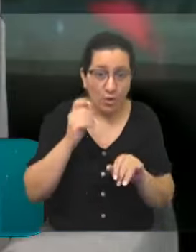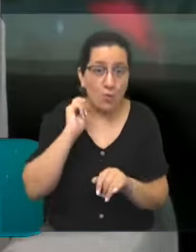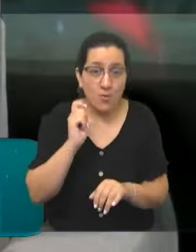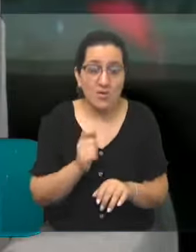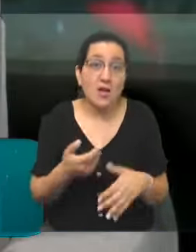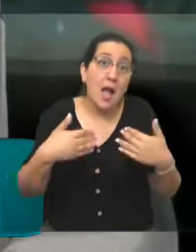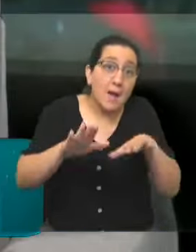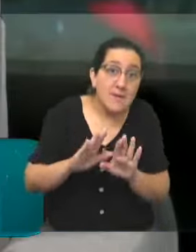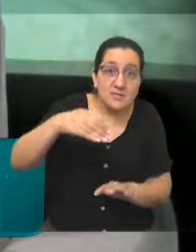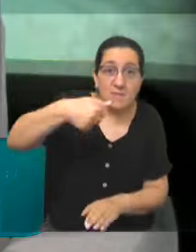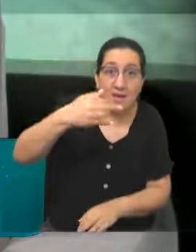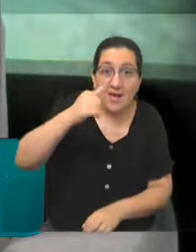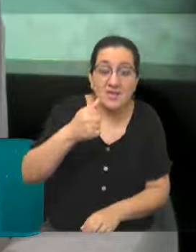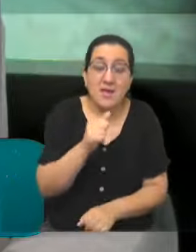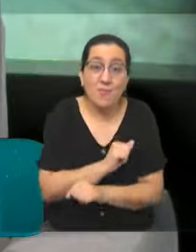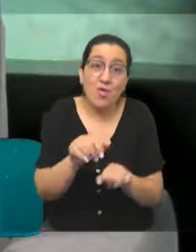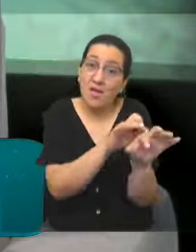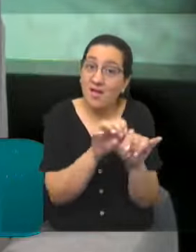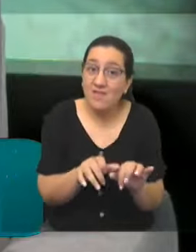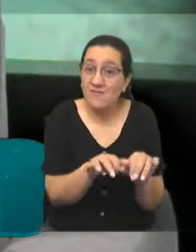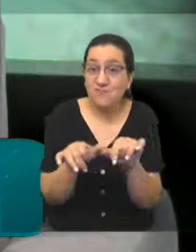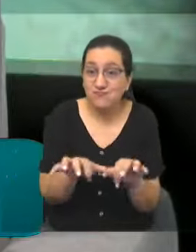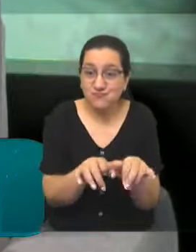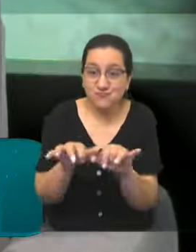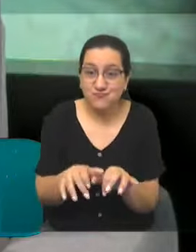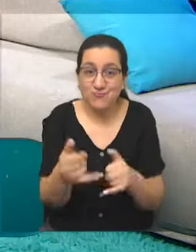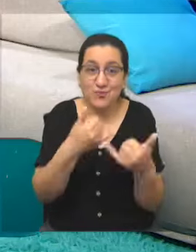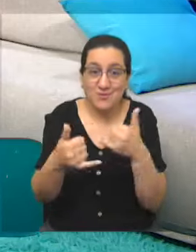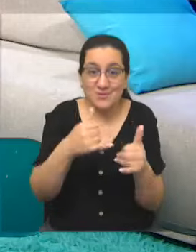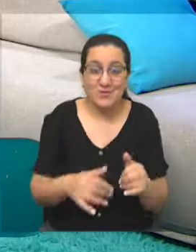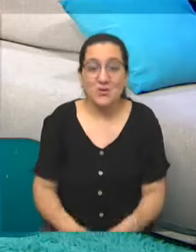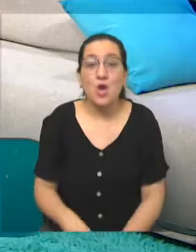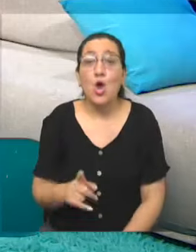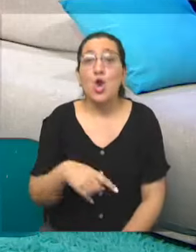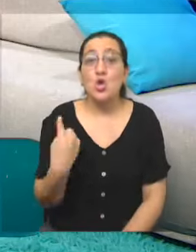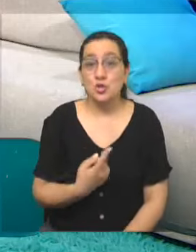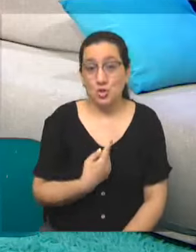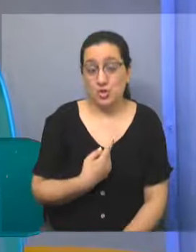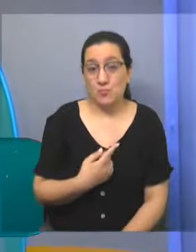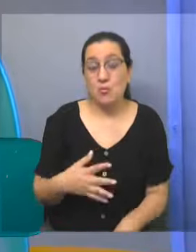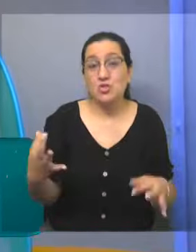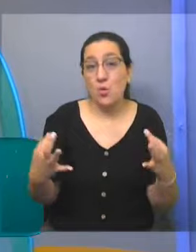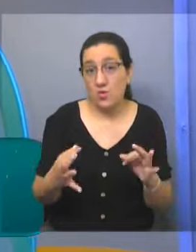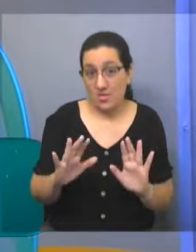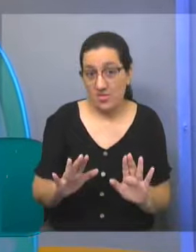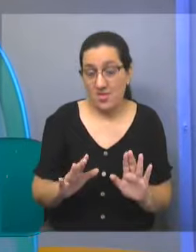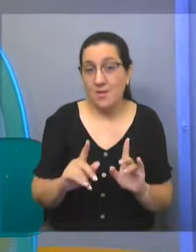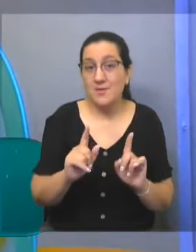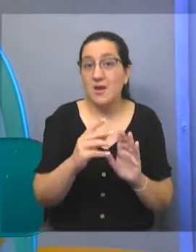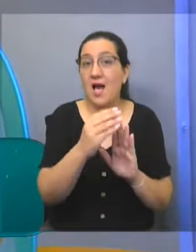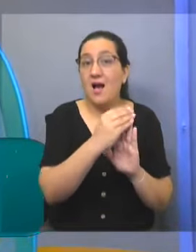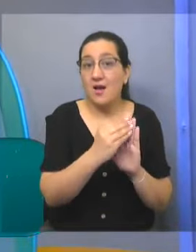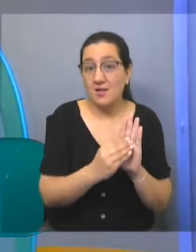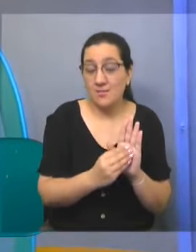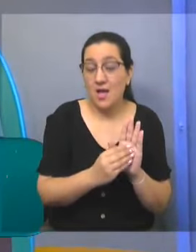que está con ganas de tipear. Pero nosotros, por ejemplo, entre otras cosas, por seguridad, agendamos a cada